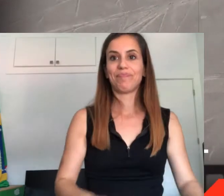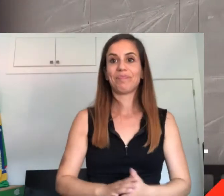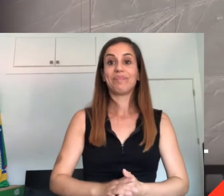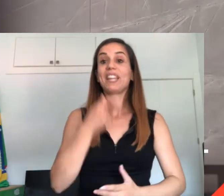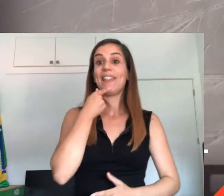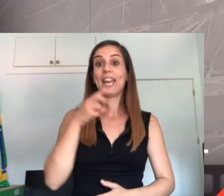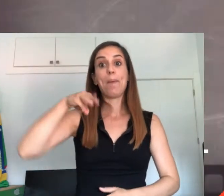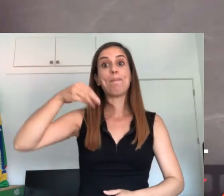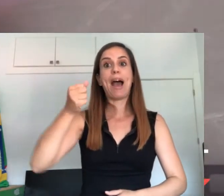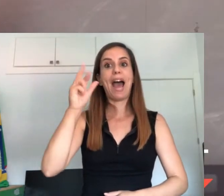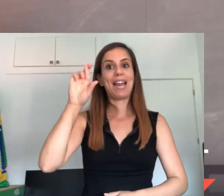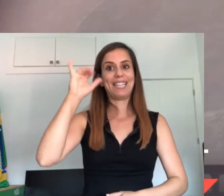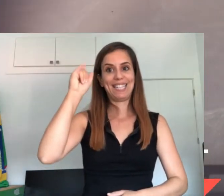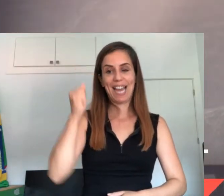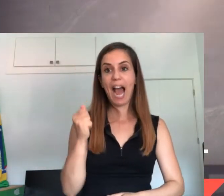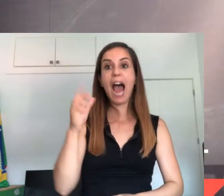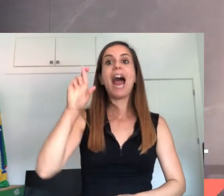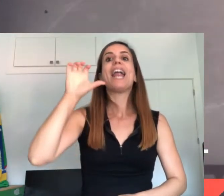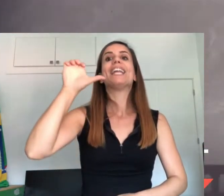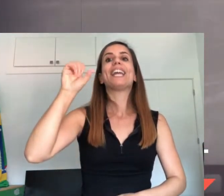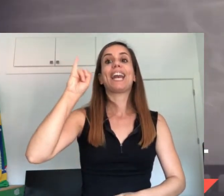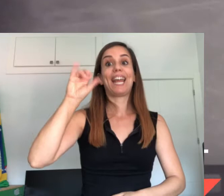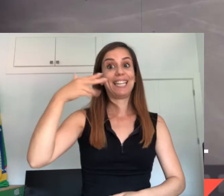Aún así diré que María Reche es la gran